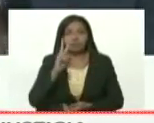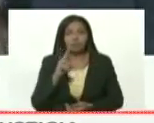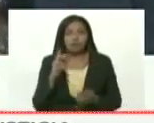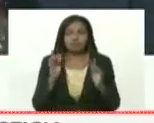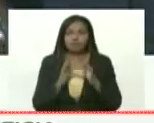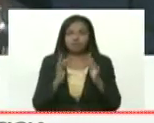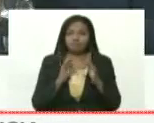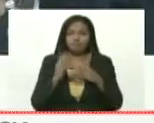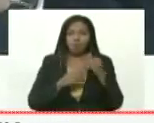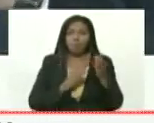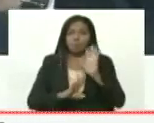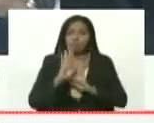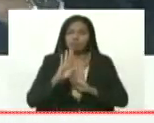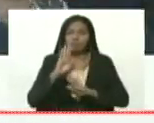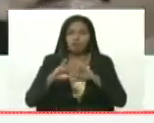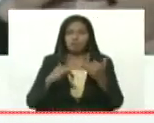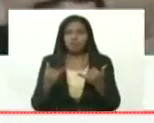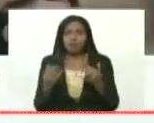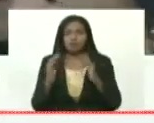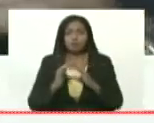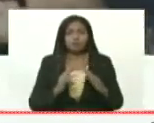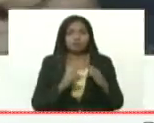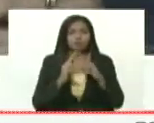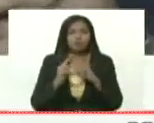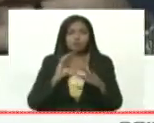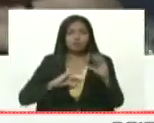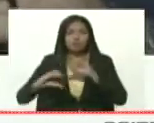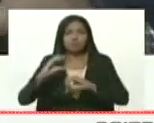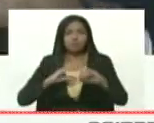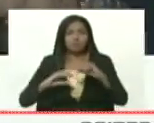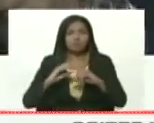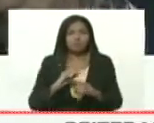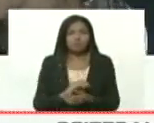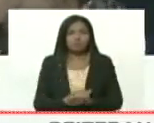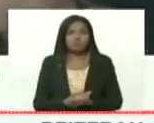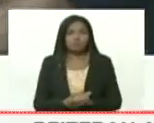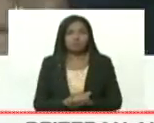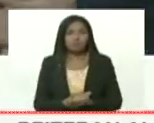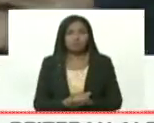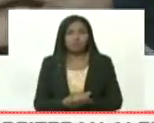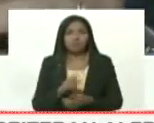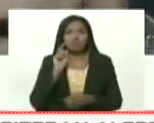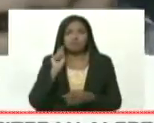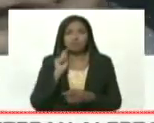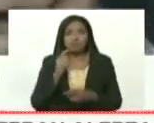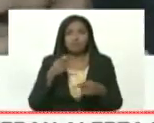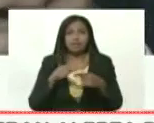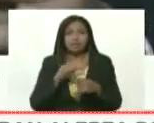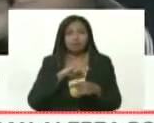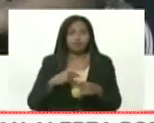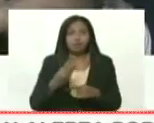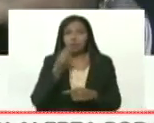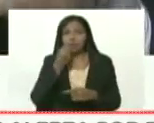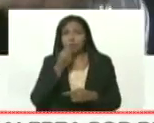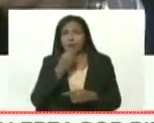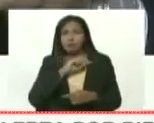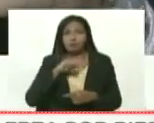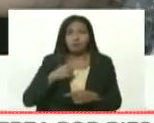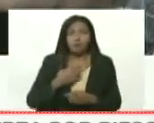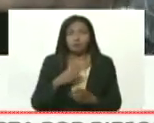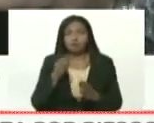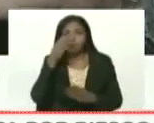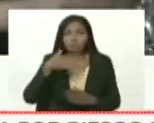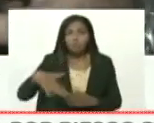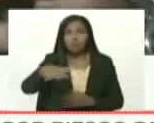relacionando el desarrollo del conocimiento científico con las necesidades nutricionales de nuestro